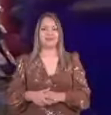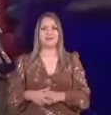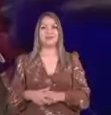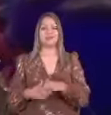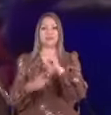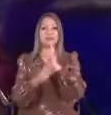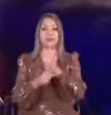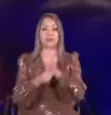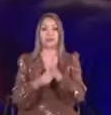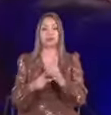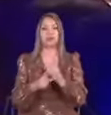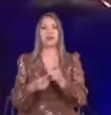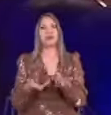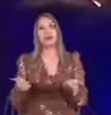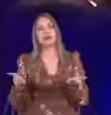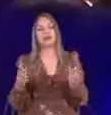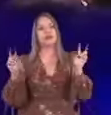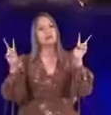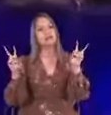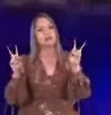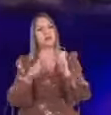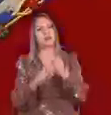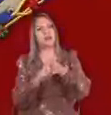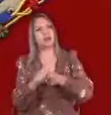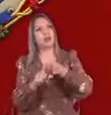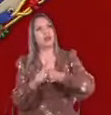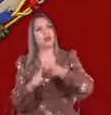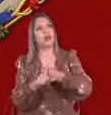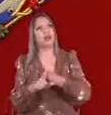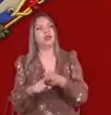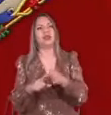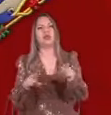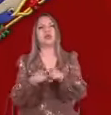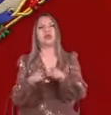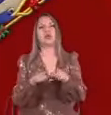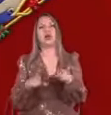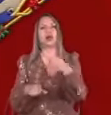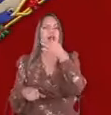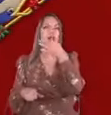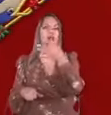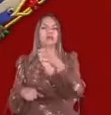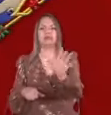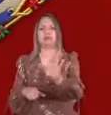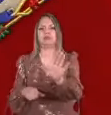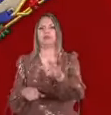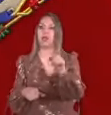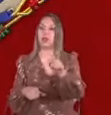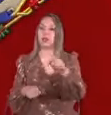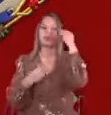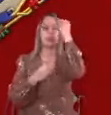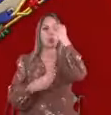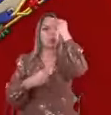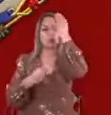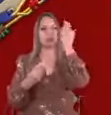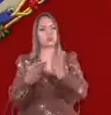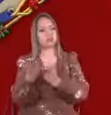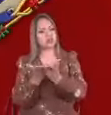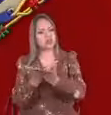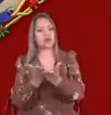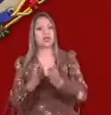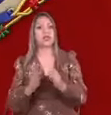Parece un acto de cursilería política tener que insistir en todo esto, algo que debería ser un principio inamovible de la democracia, servir al pueblo sin